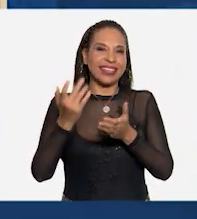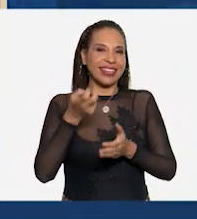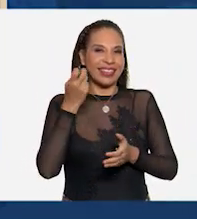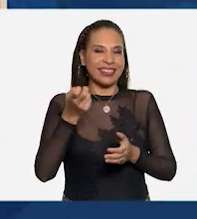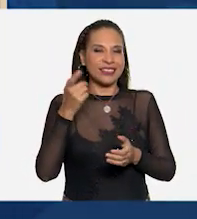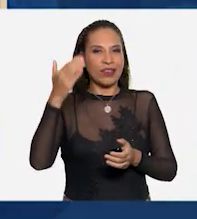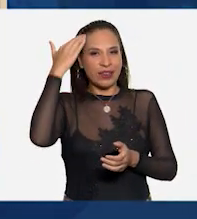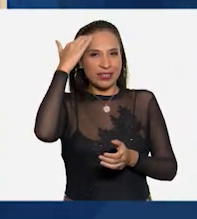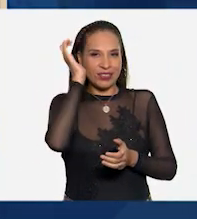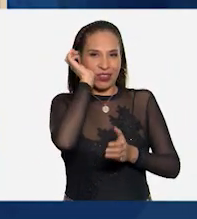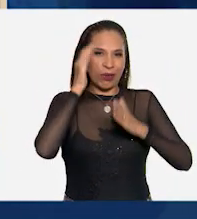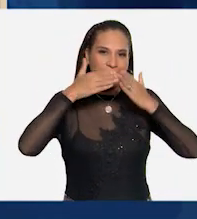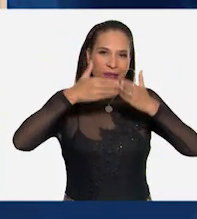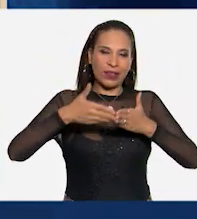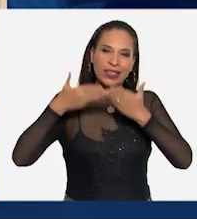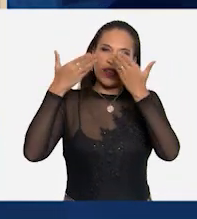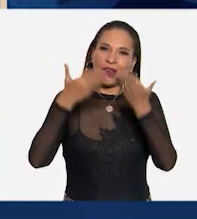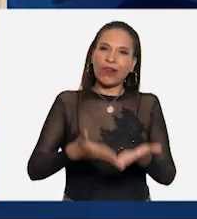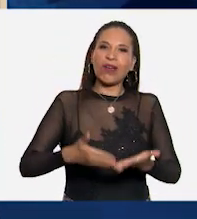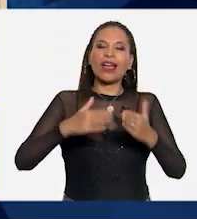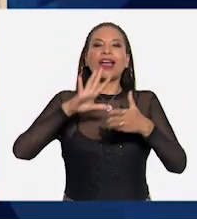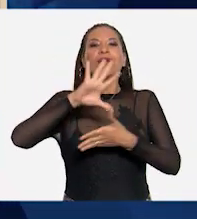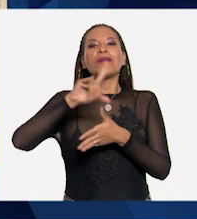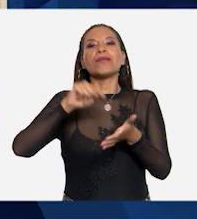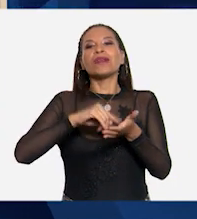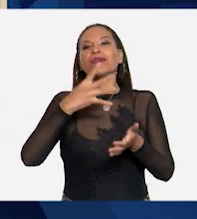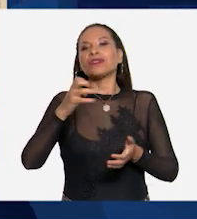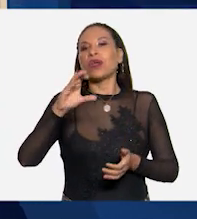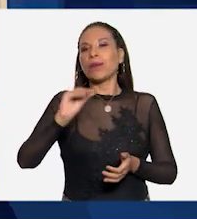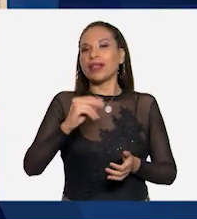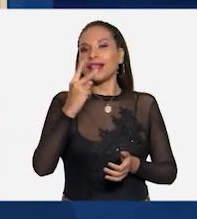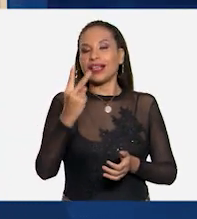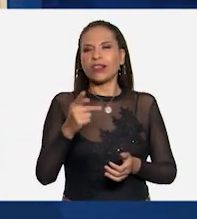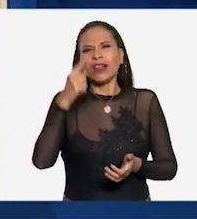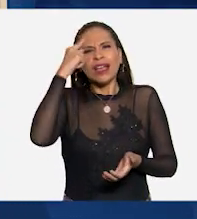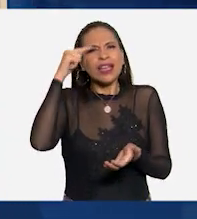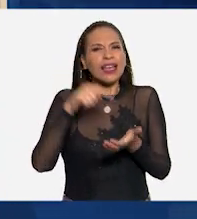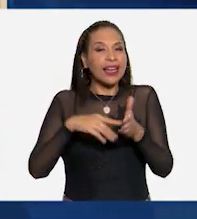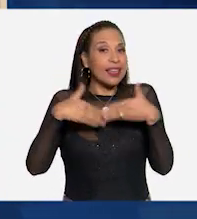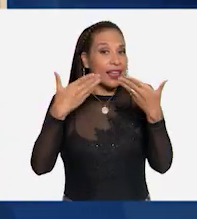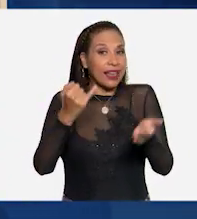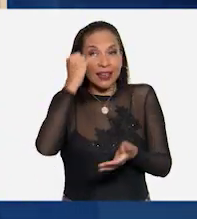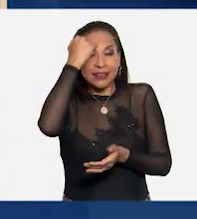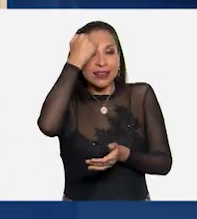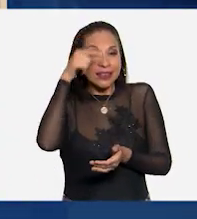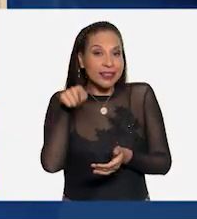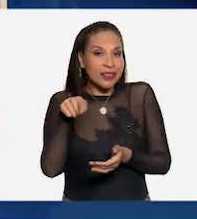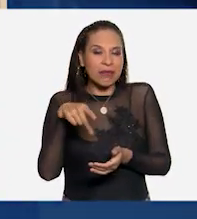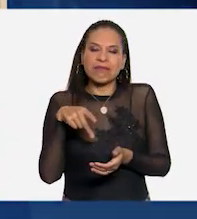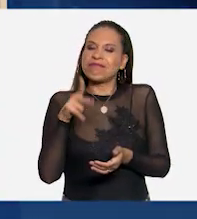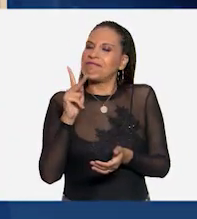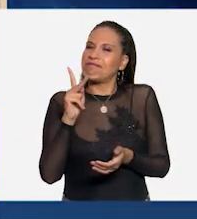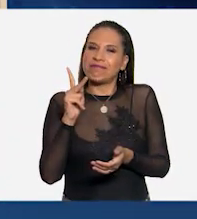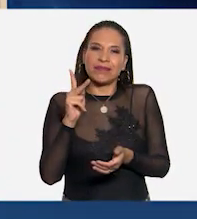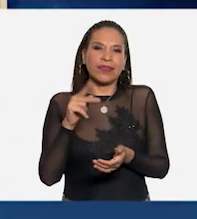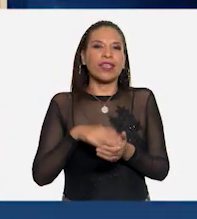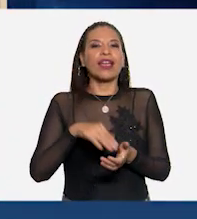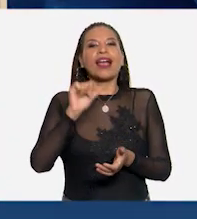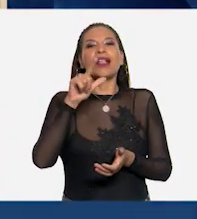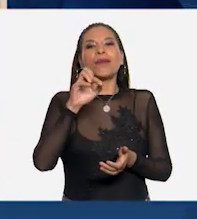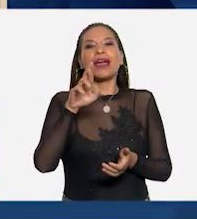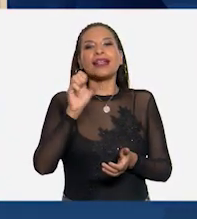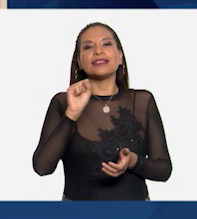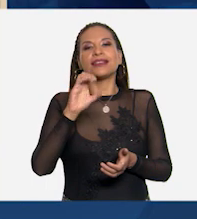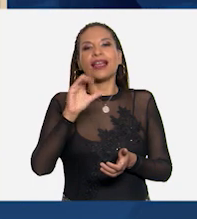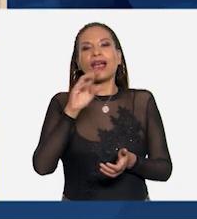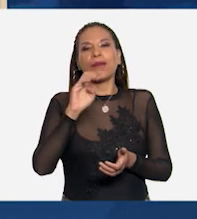esto, Cristóbal Colón llegó a América en 1492, creyendo que había llegado a India. Pedro Álvarez Cabral